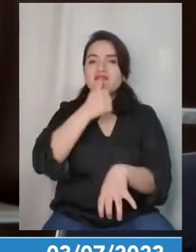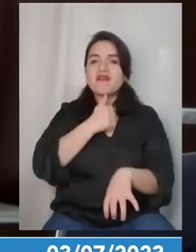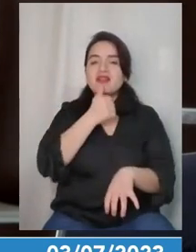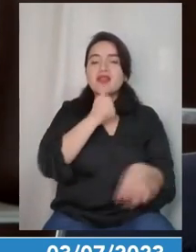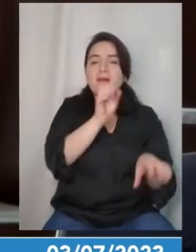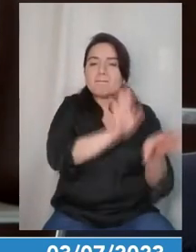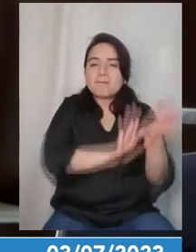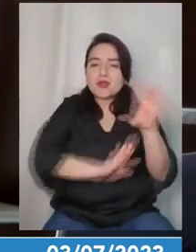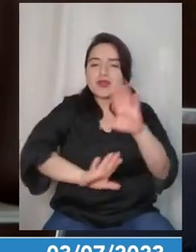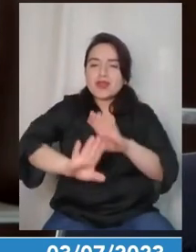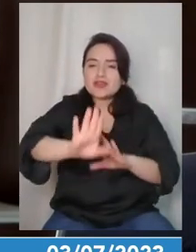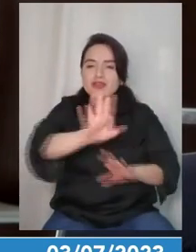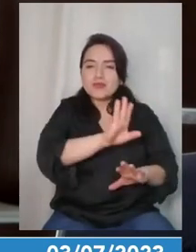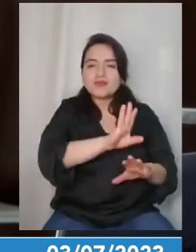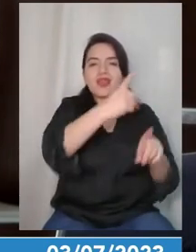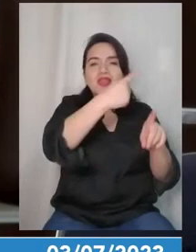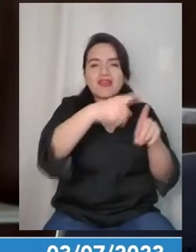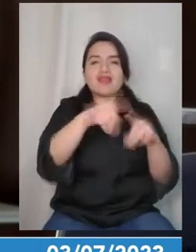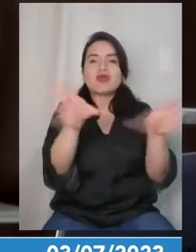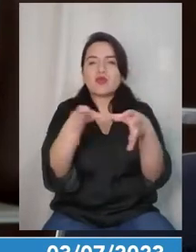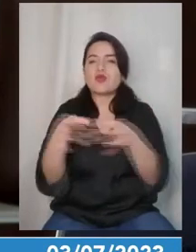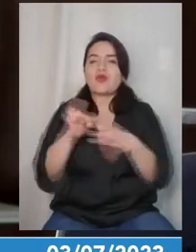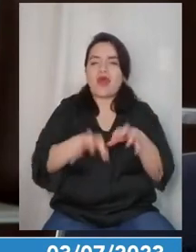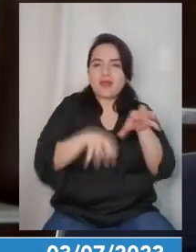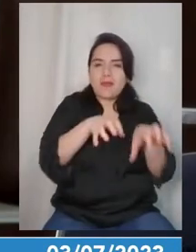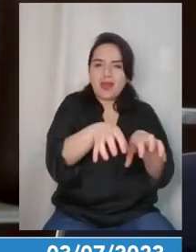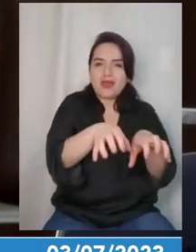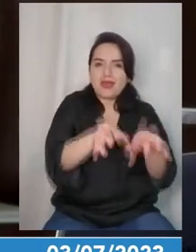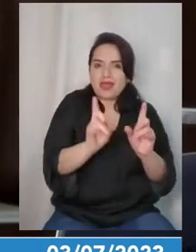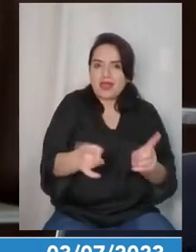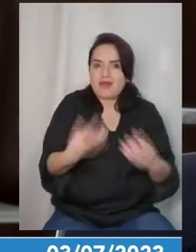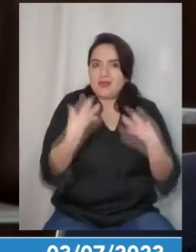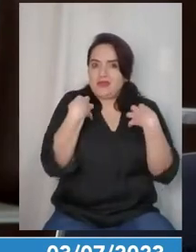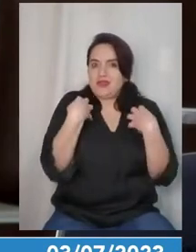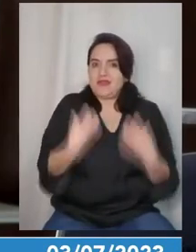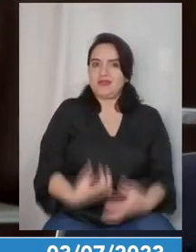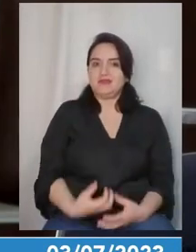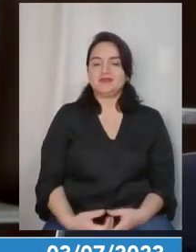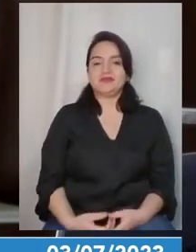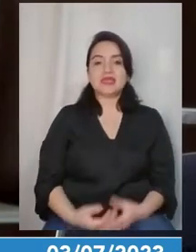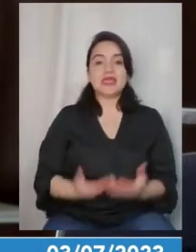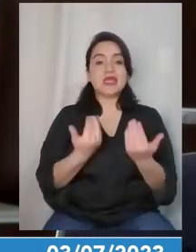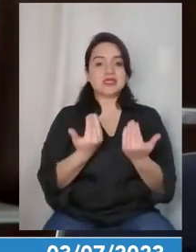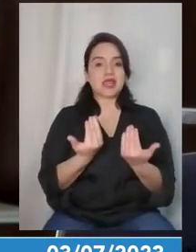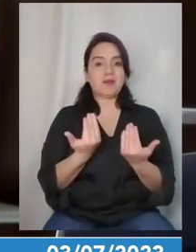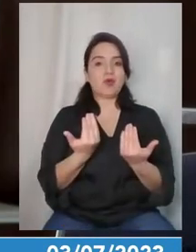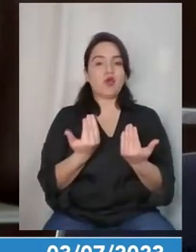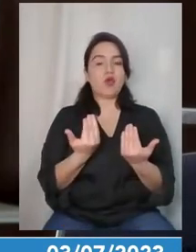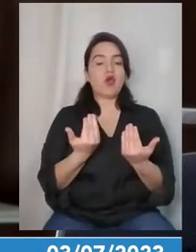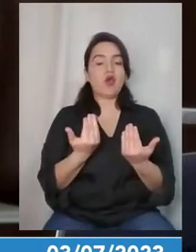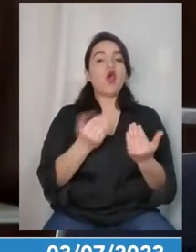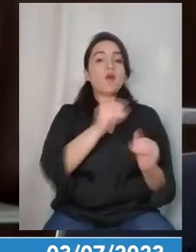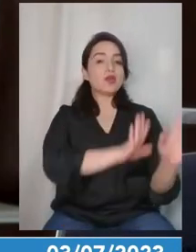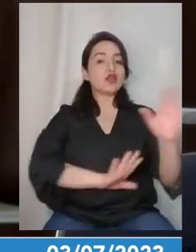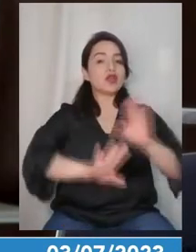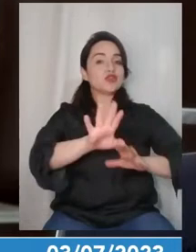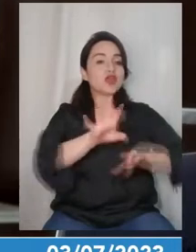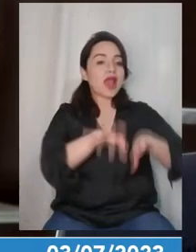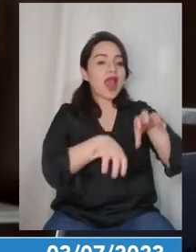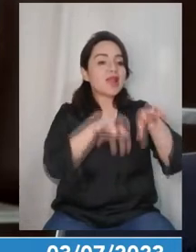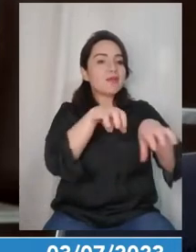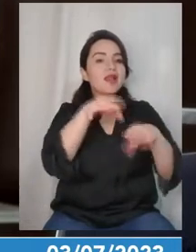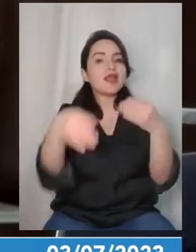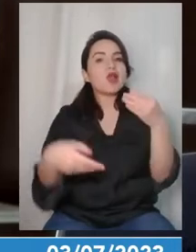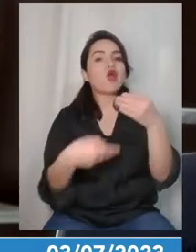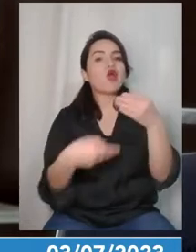especies. Necesitamos que se proteja al animal en particular y por lo mismo necesitamos que se incorpore este artículo, porque no